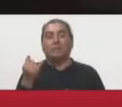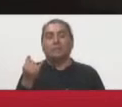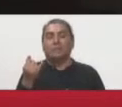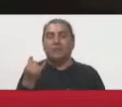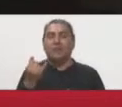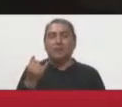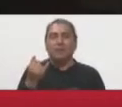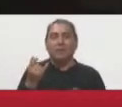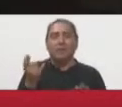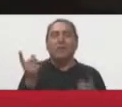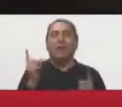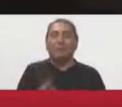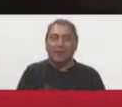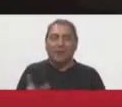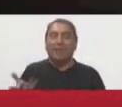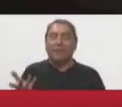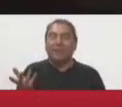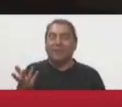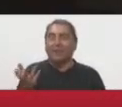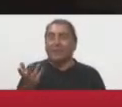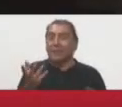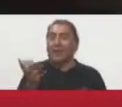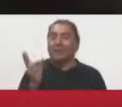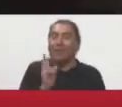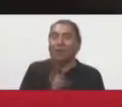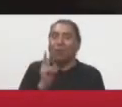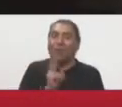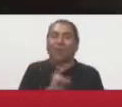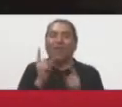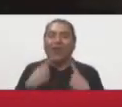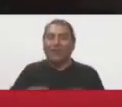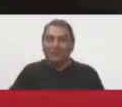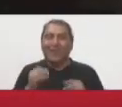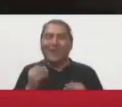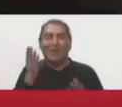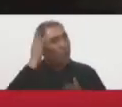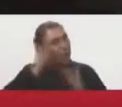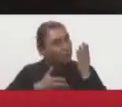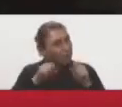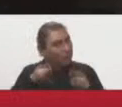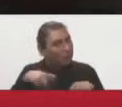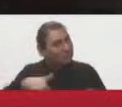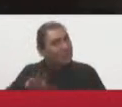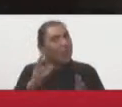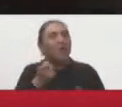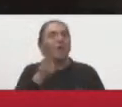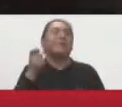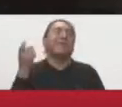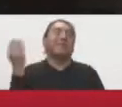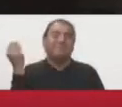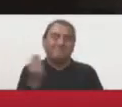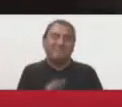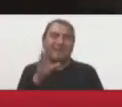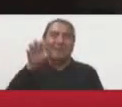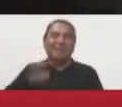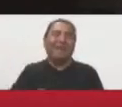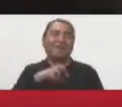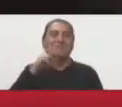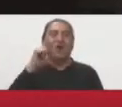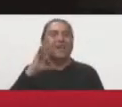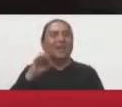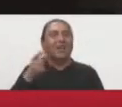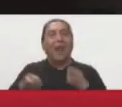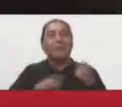cualquier cosa. Que tenga cuidado esto del certamen este Bailando por un Sueño, porque en cualquier momento le sacan a Polino y se ponen ellos a opinar sobre el